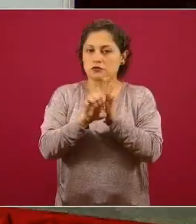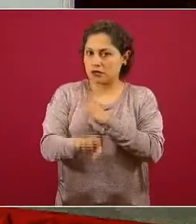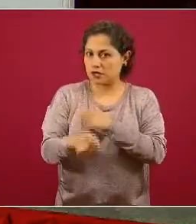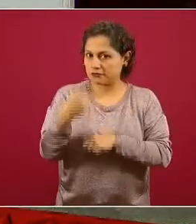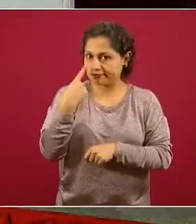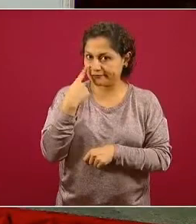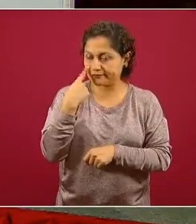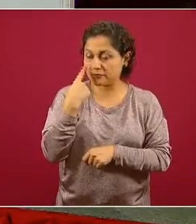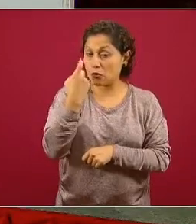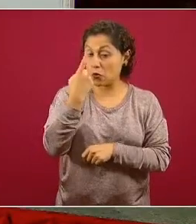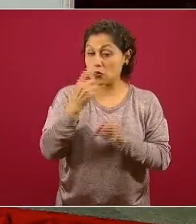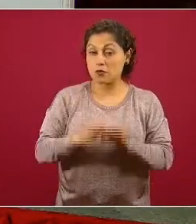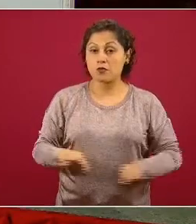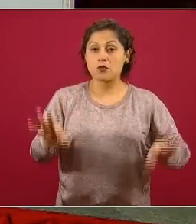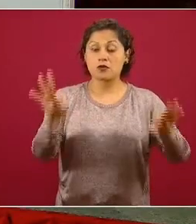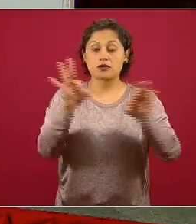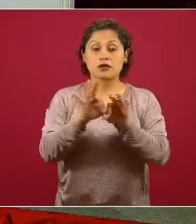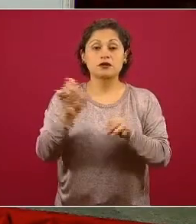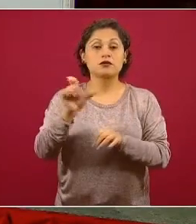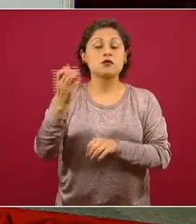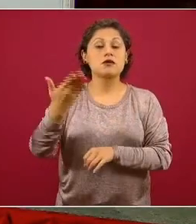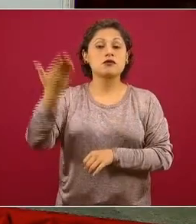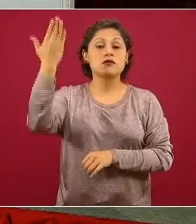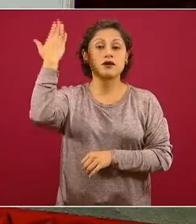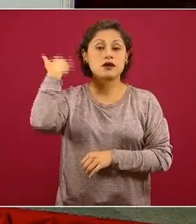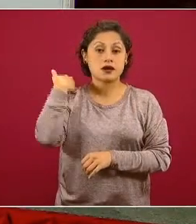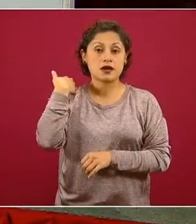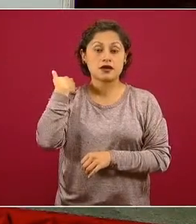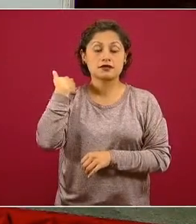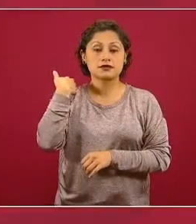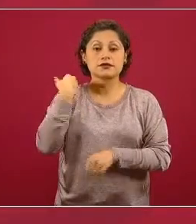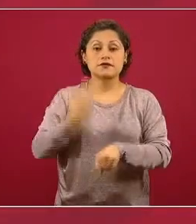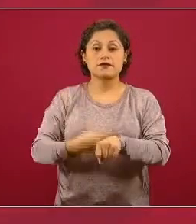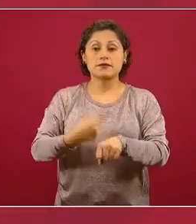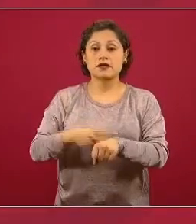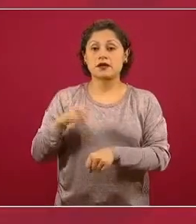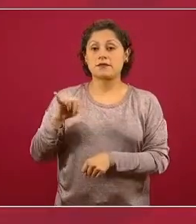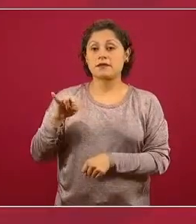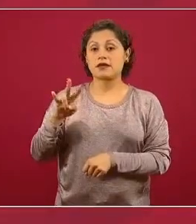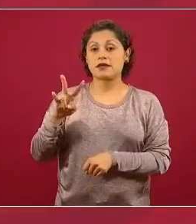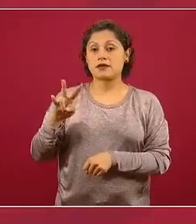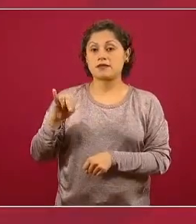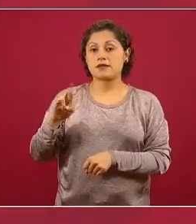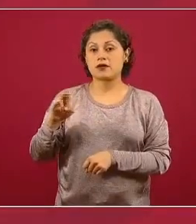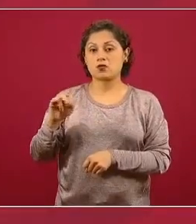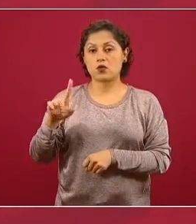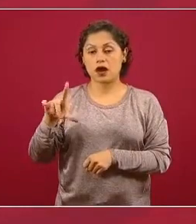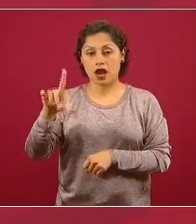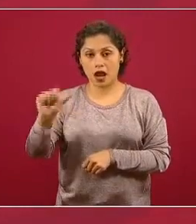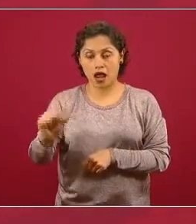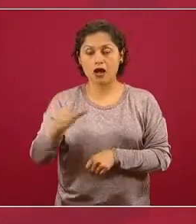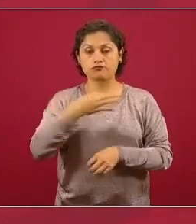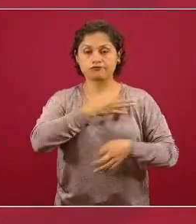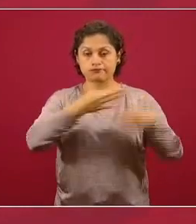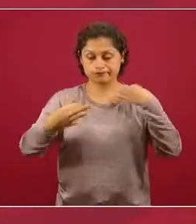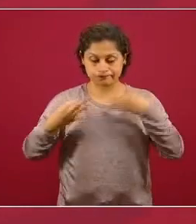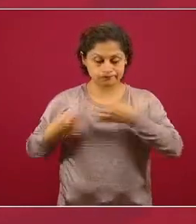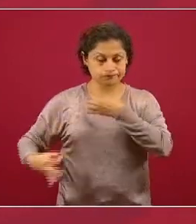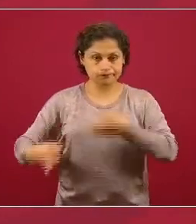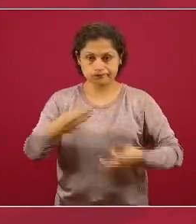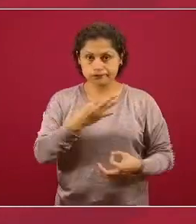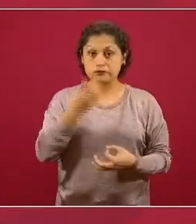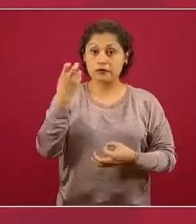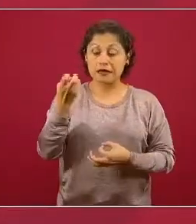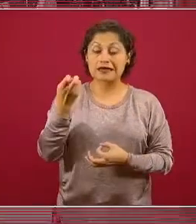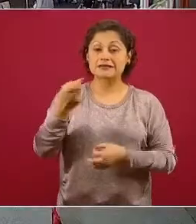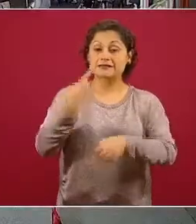emblemáticos fue la erradicación de la viruela. La viruela es una enfermedad infecciosa causada por un